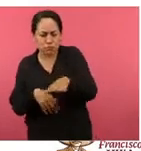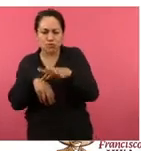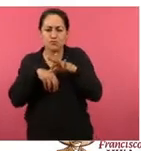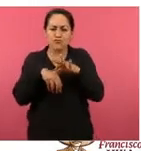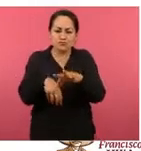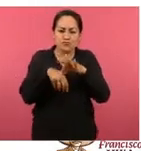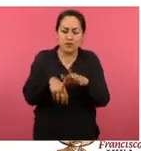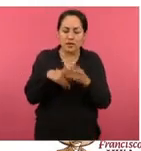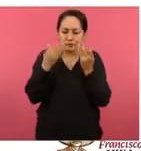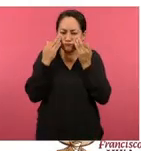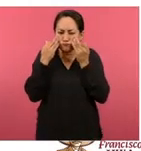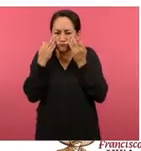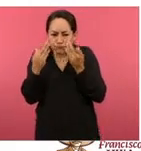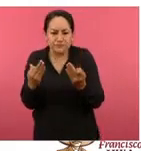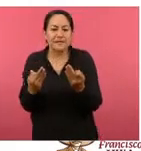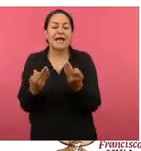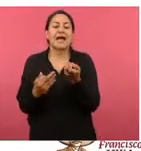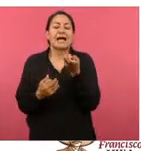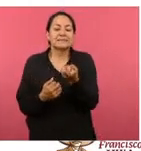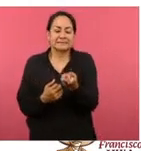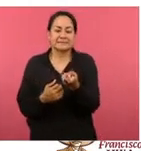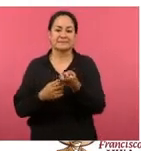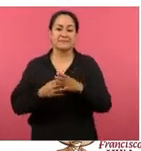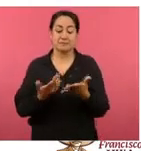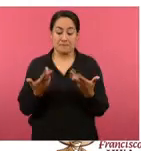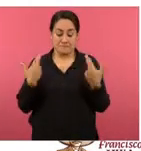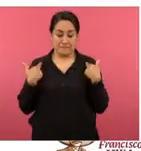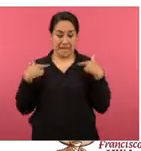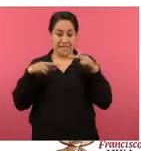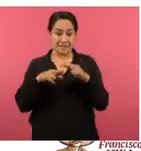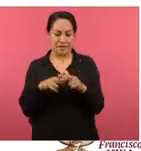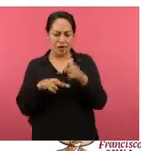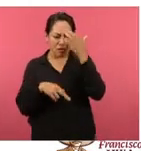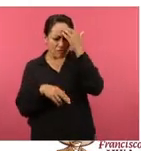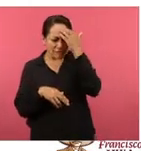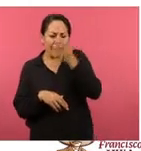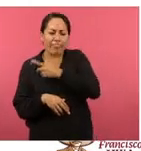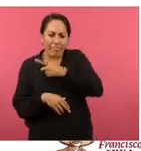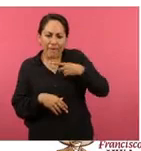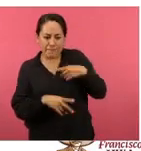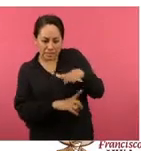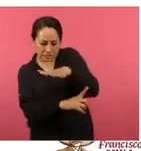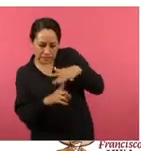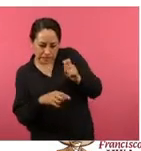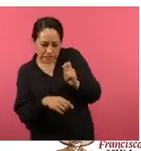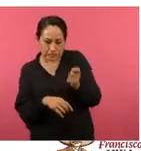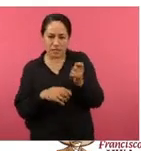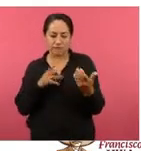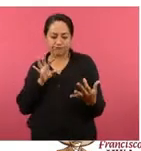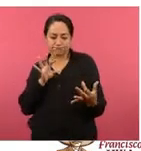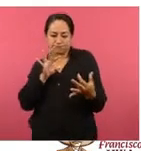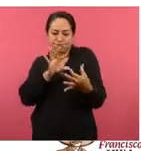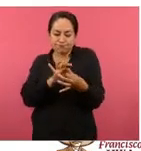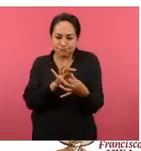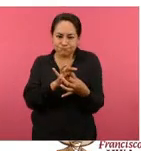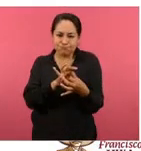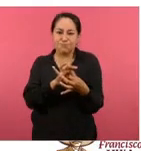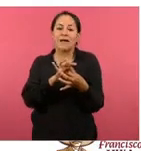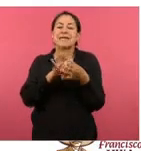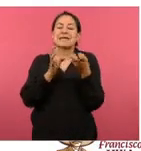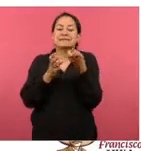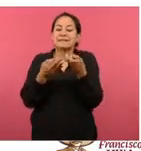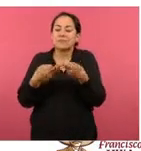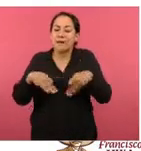nos escuchan, de ustedes que están aquí presentes, no es lo único que se va a lograr